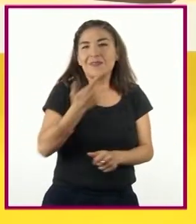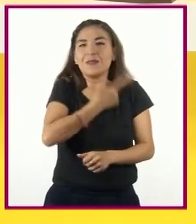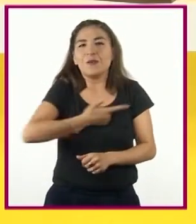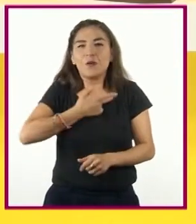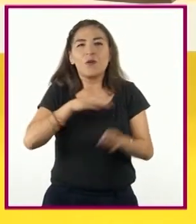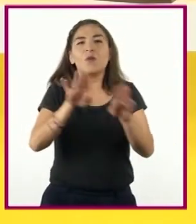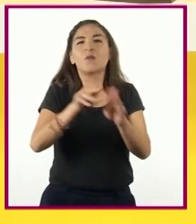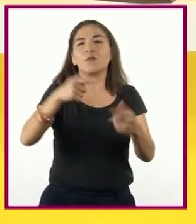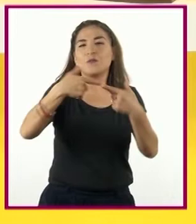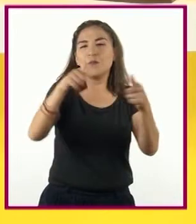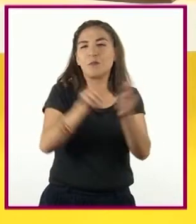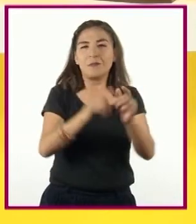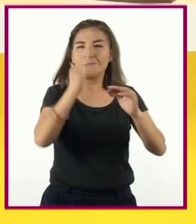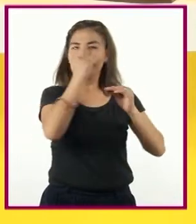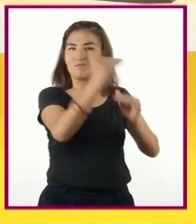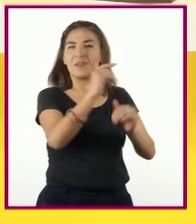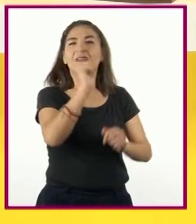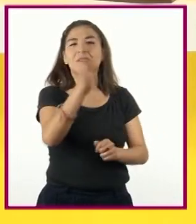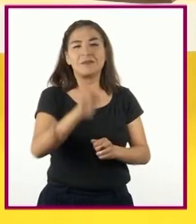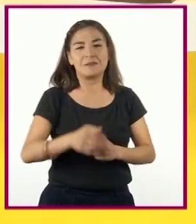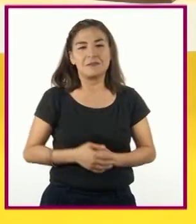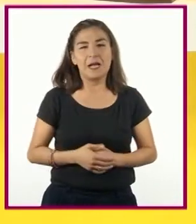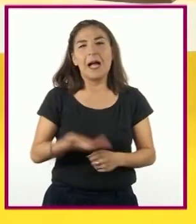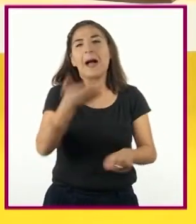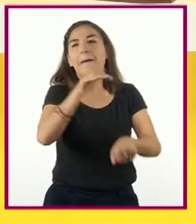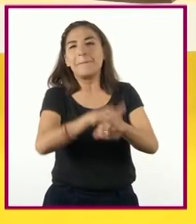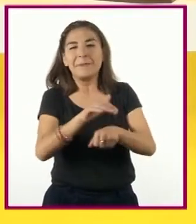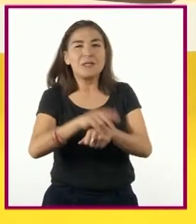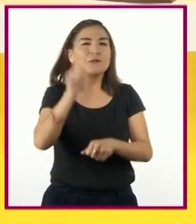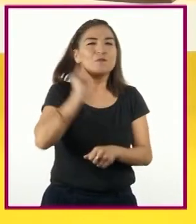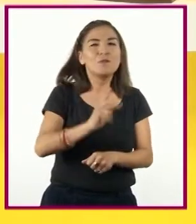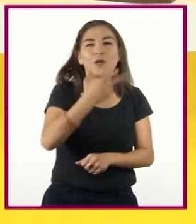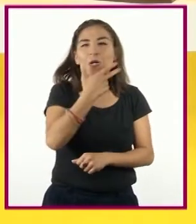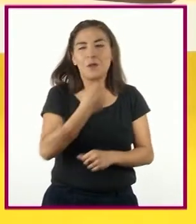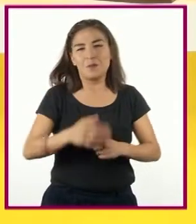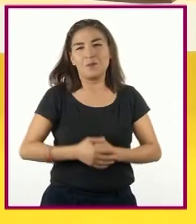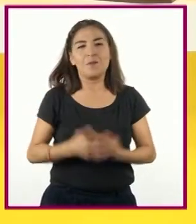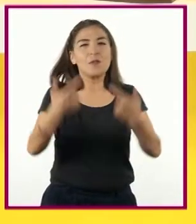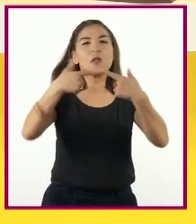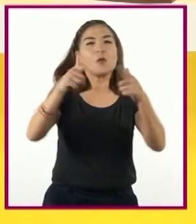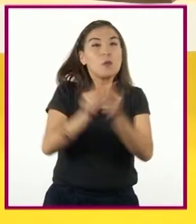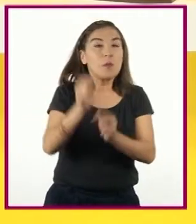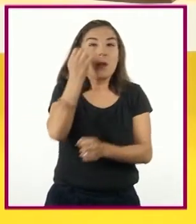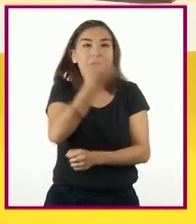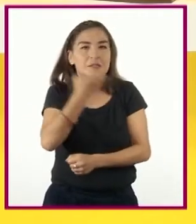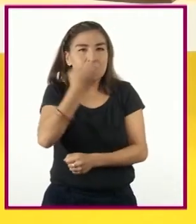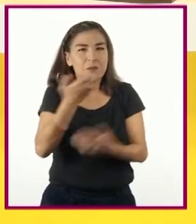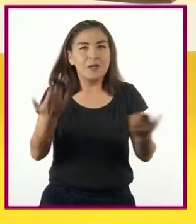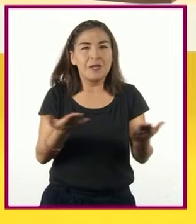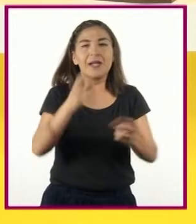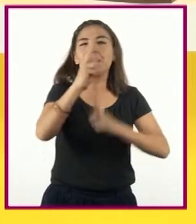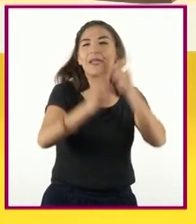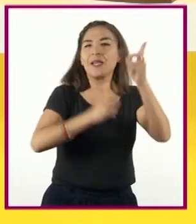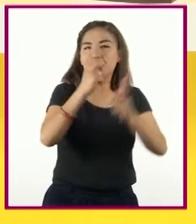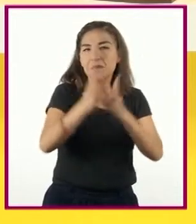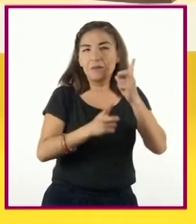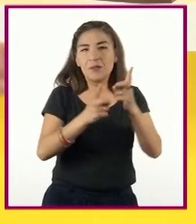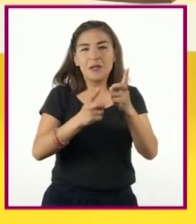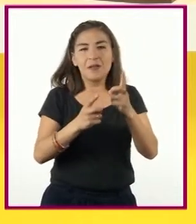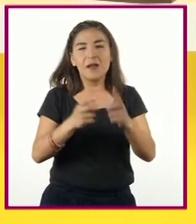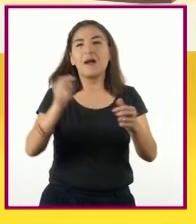grupos muy específicos, como los grupos de amigas y amigos, los grupos escolares, los deportivos,